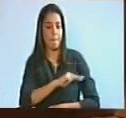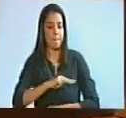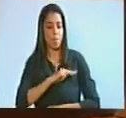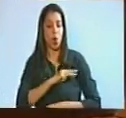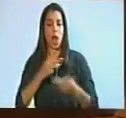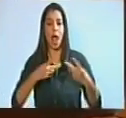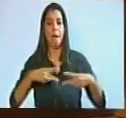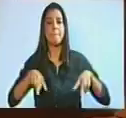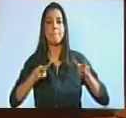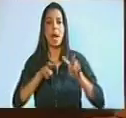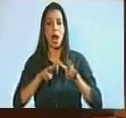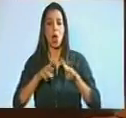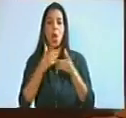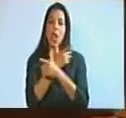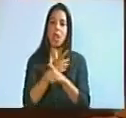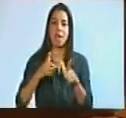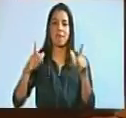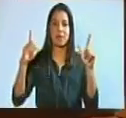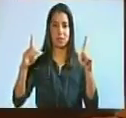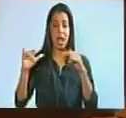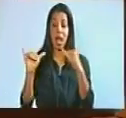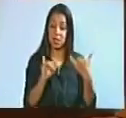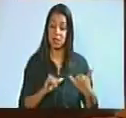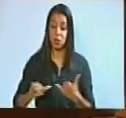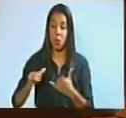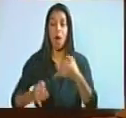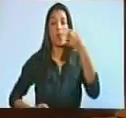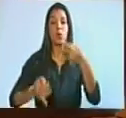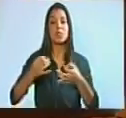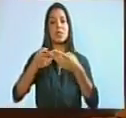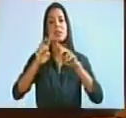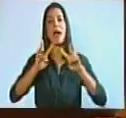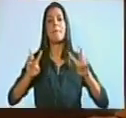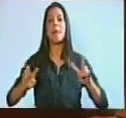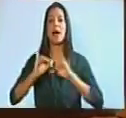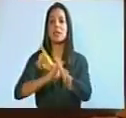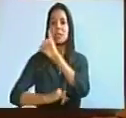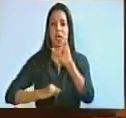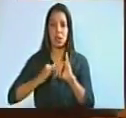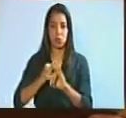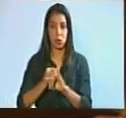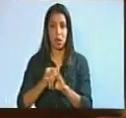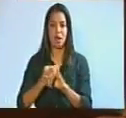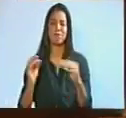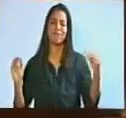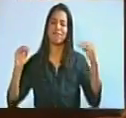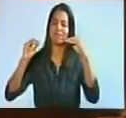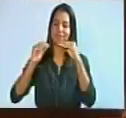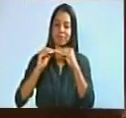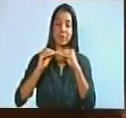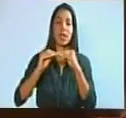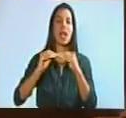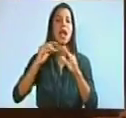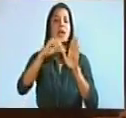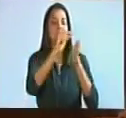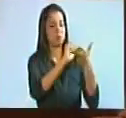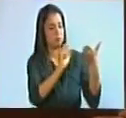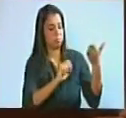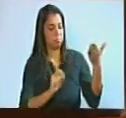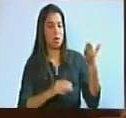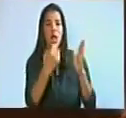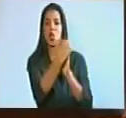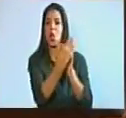valores de libertad, igualdad, justicia y paz internacional en la doctrina de Simón Bolívar,